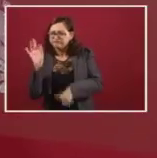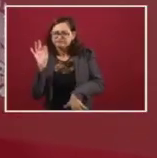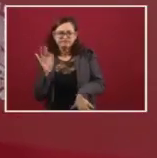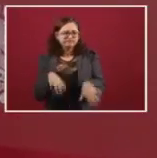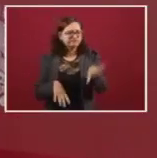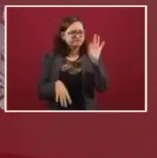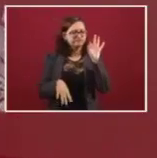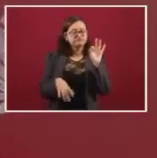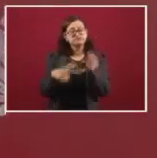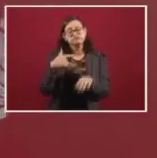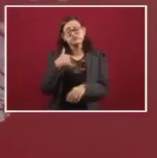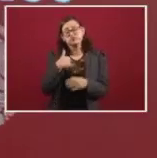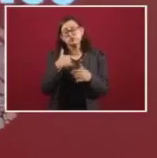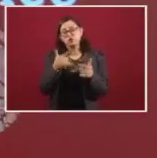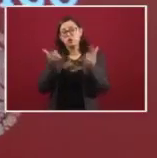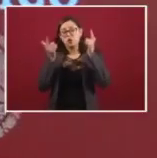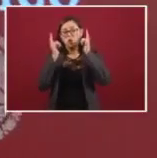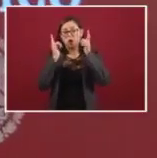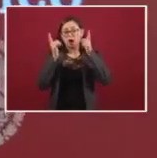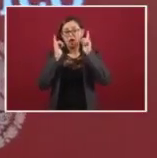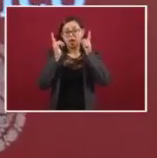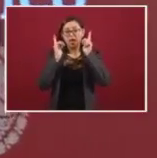se sepa